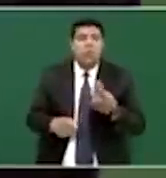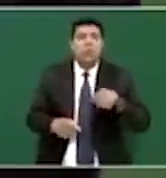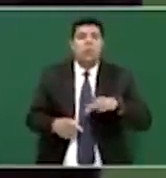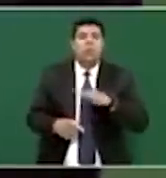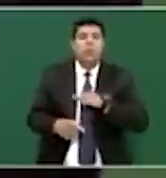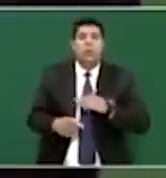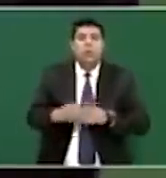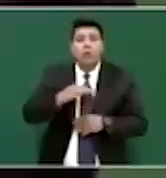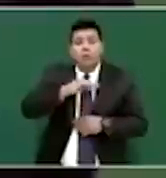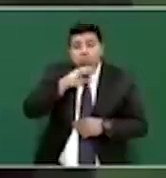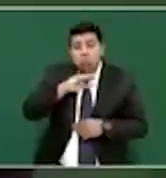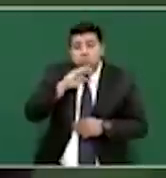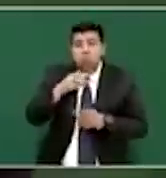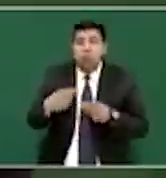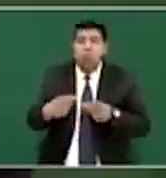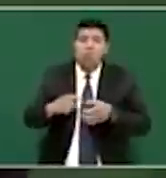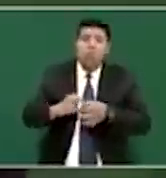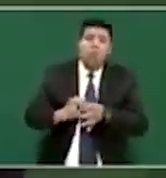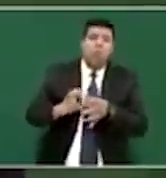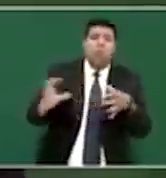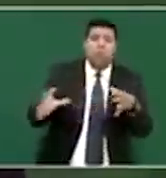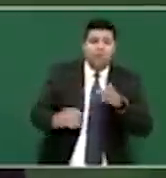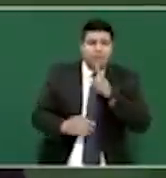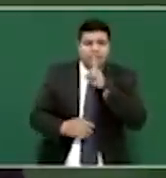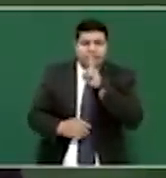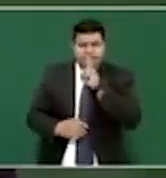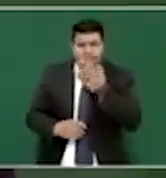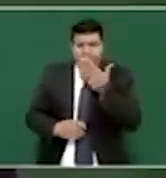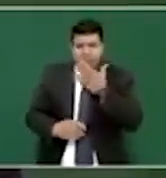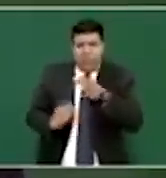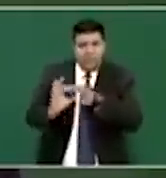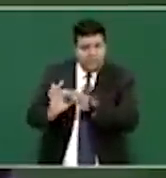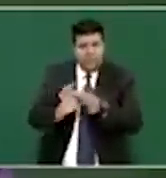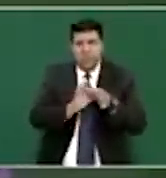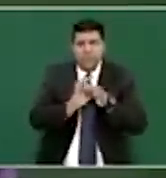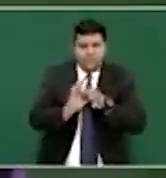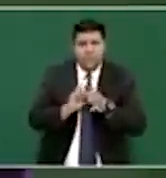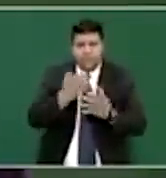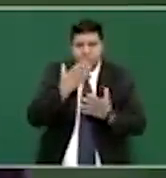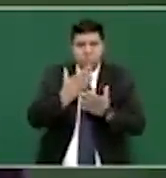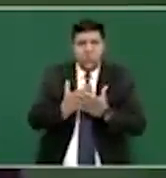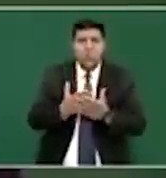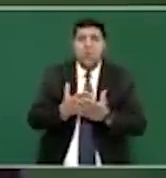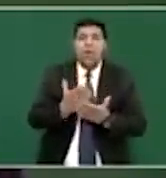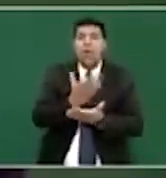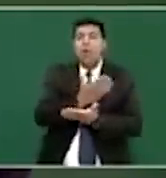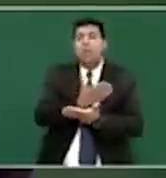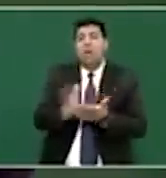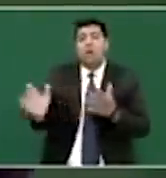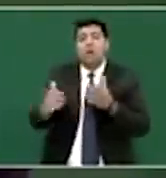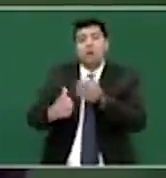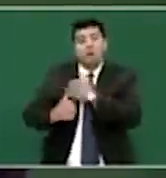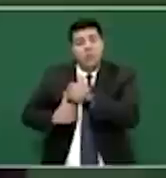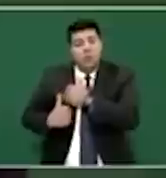no está actuando por su cuenta la Secretaría de Marina,